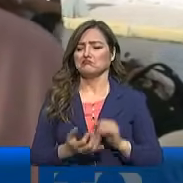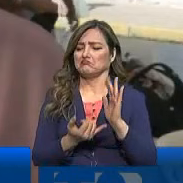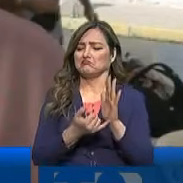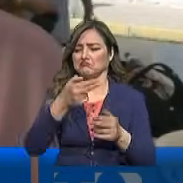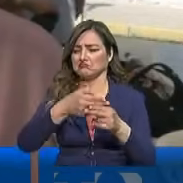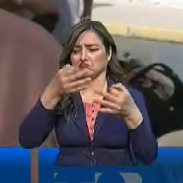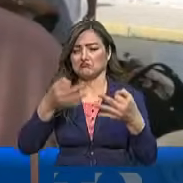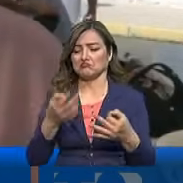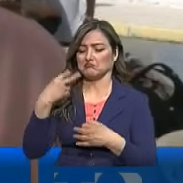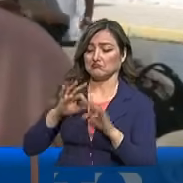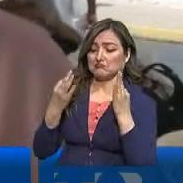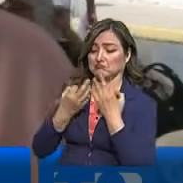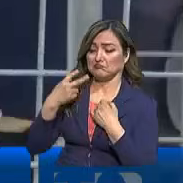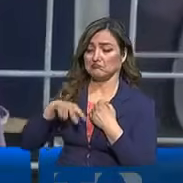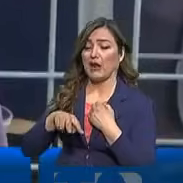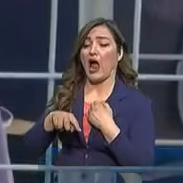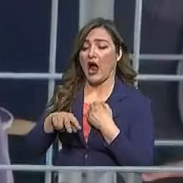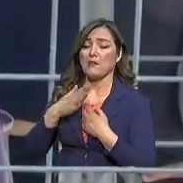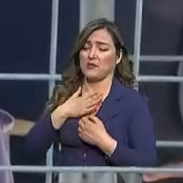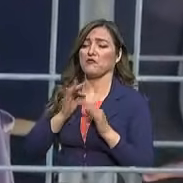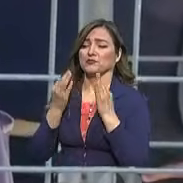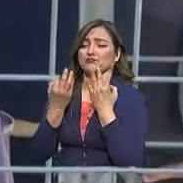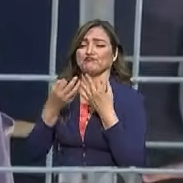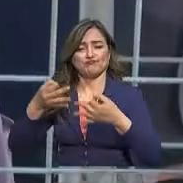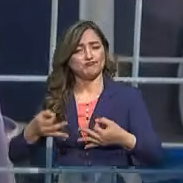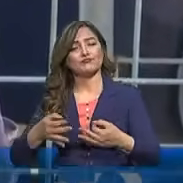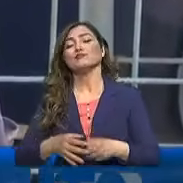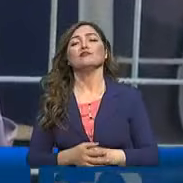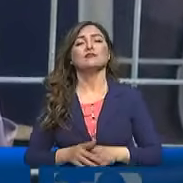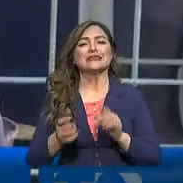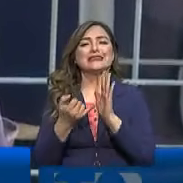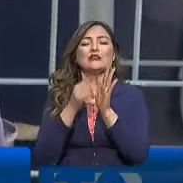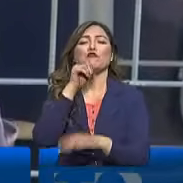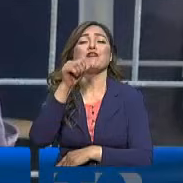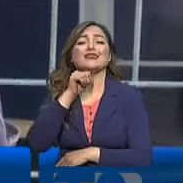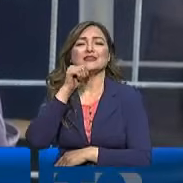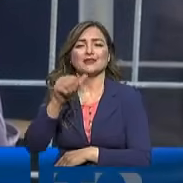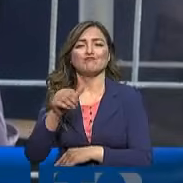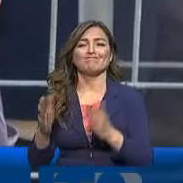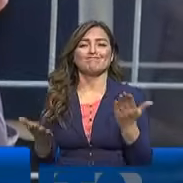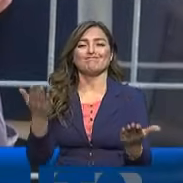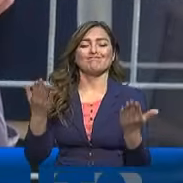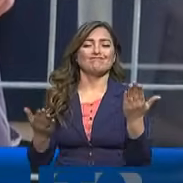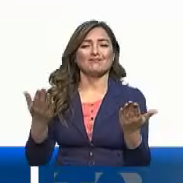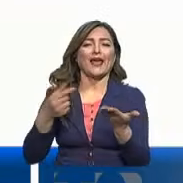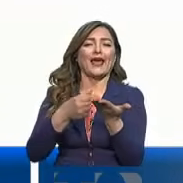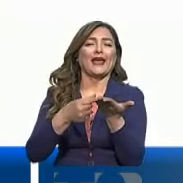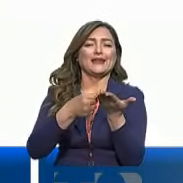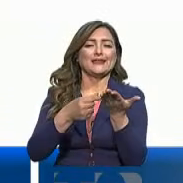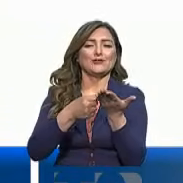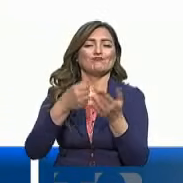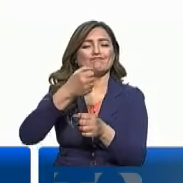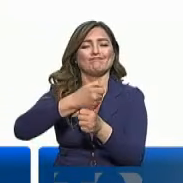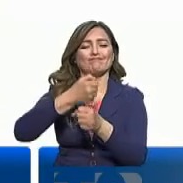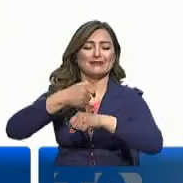ratificados por los familiares una vez en la entrega. Con los cuerpos que aún no han sido identificados, se aplicará el cotejo de perfil genético. Este